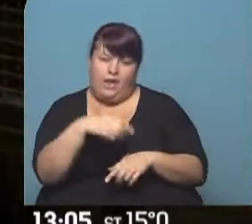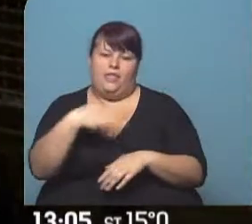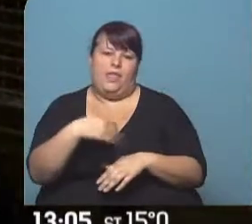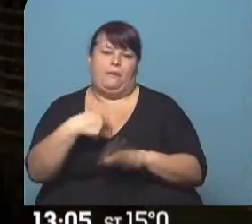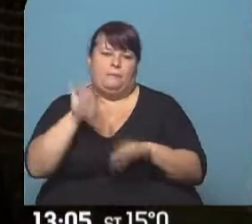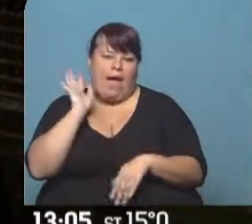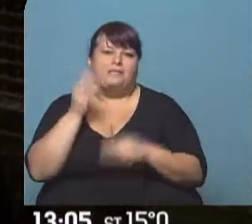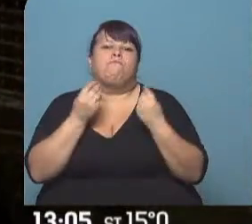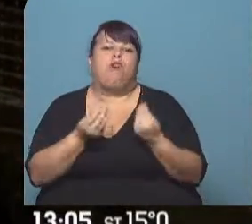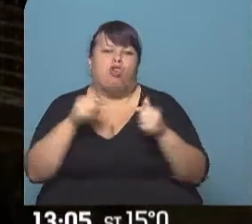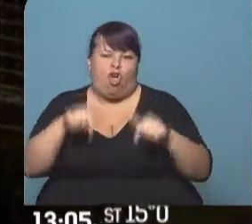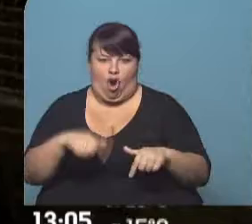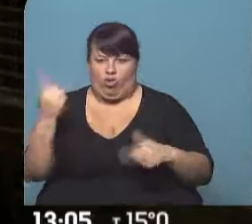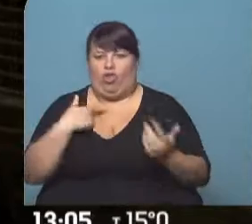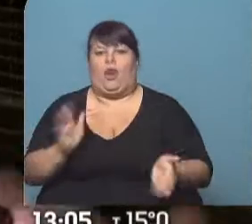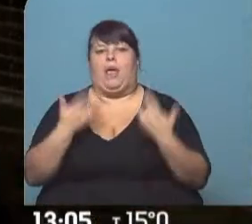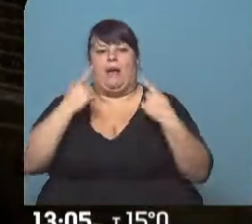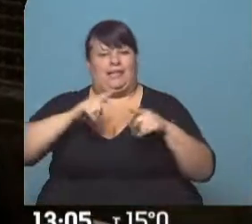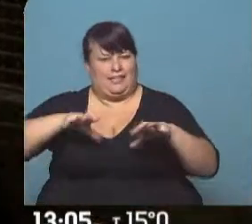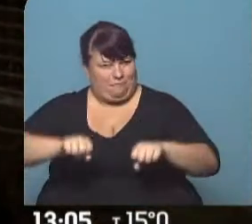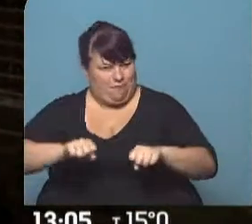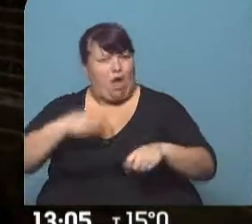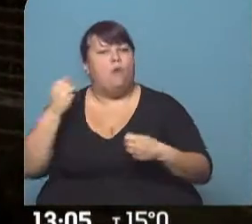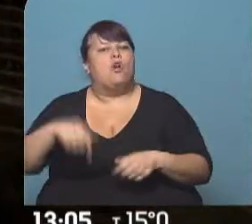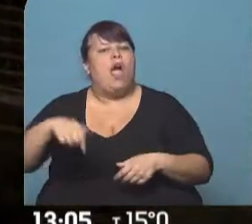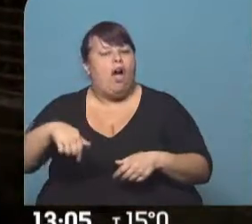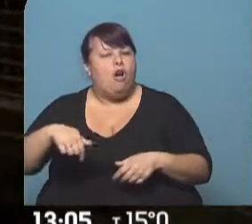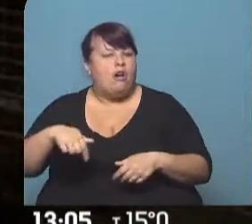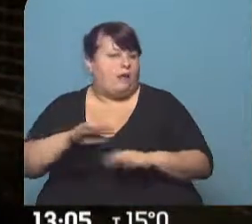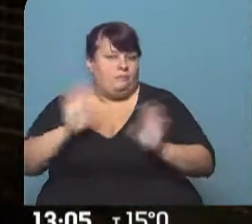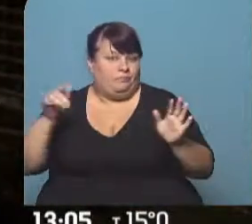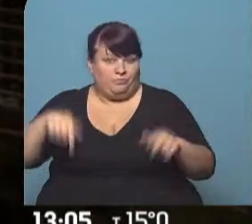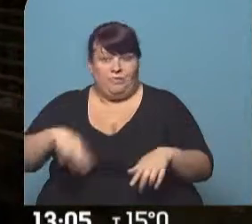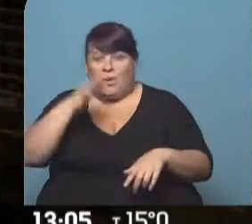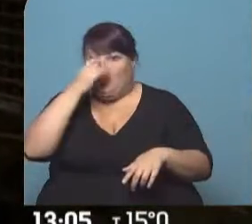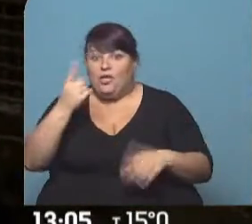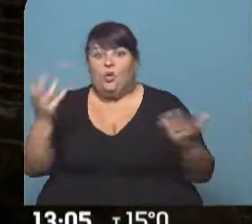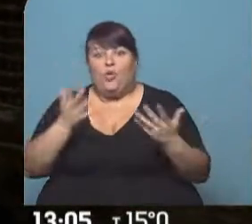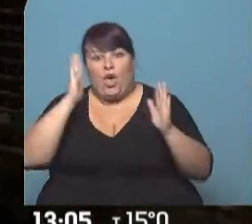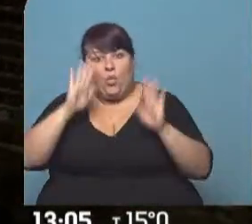más el porque hoy en día estamos levantando las tomas porque hoy en día nada por estuvimos 21 días durmiendo acá